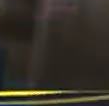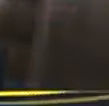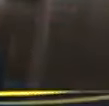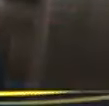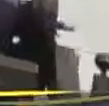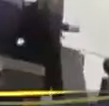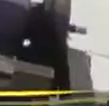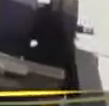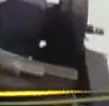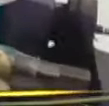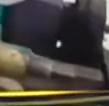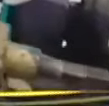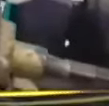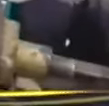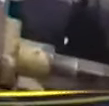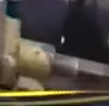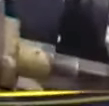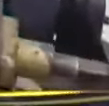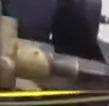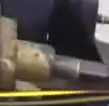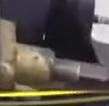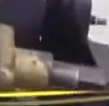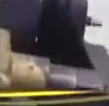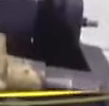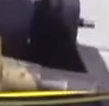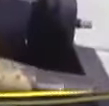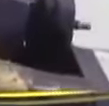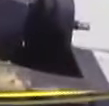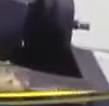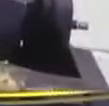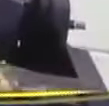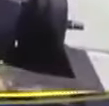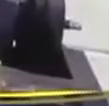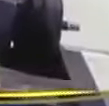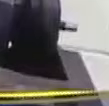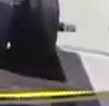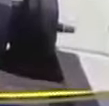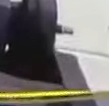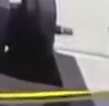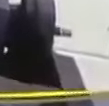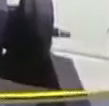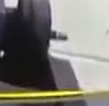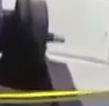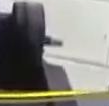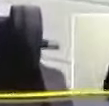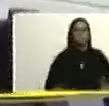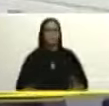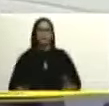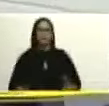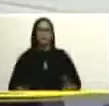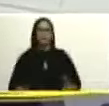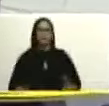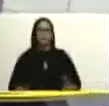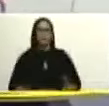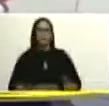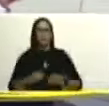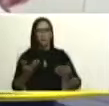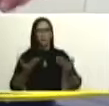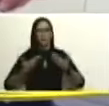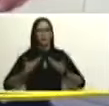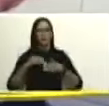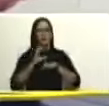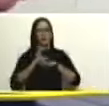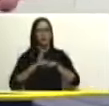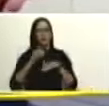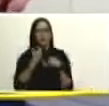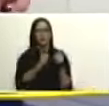Una parroquia que es la parroquia capital y que necesitaba mucho esto que usted les ha regalado, que nos ha regalado a la ciudad,